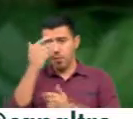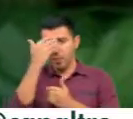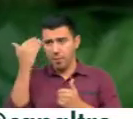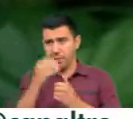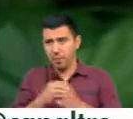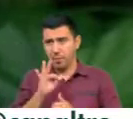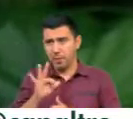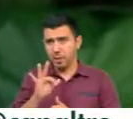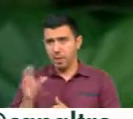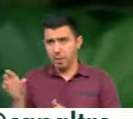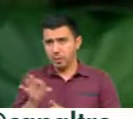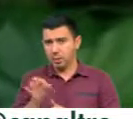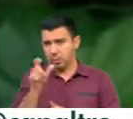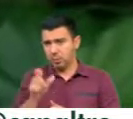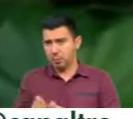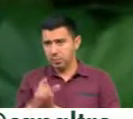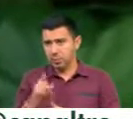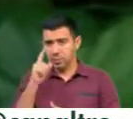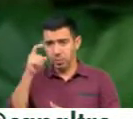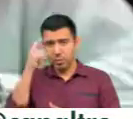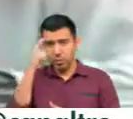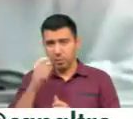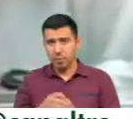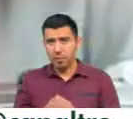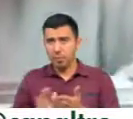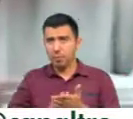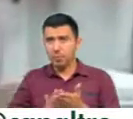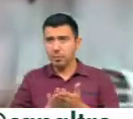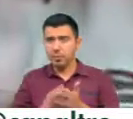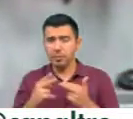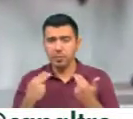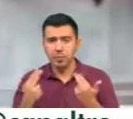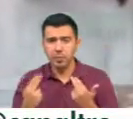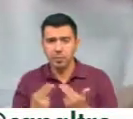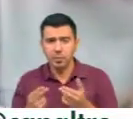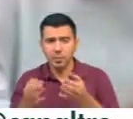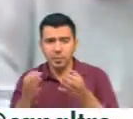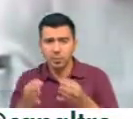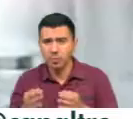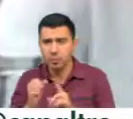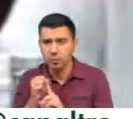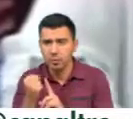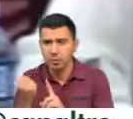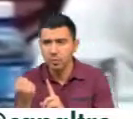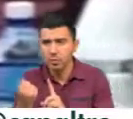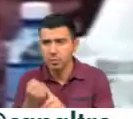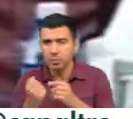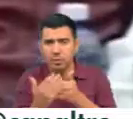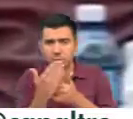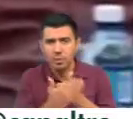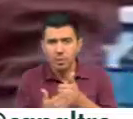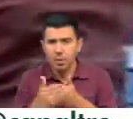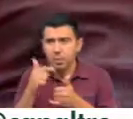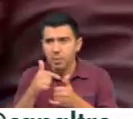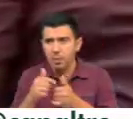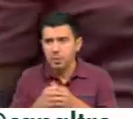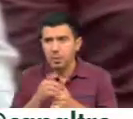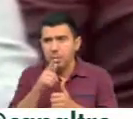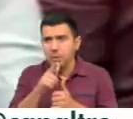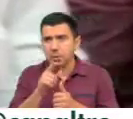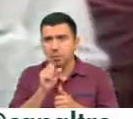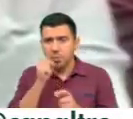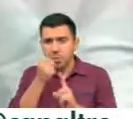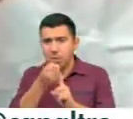reunión formal con los movimientos sociales del departamento para revisar y poner en marcha los